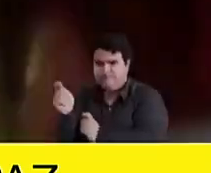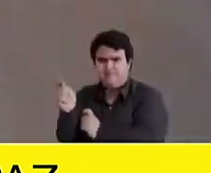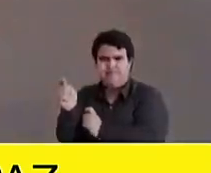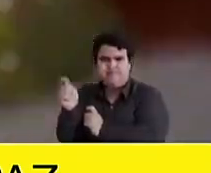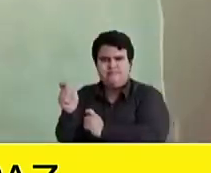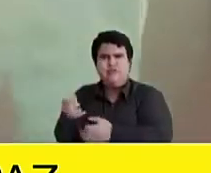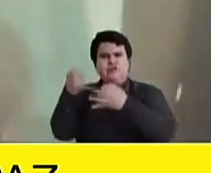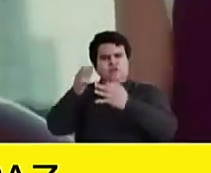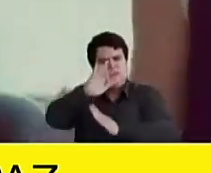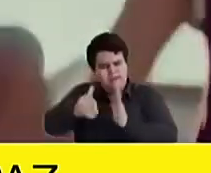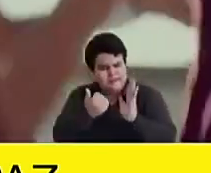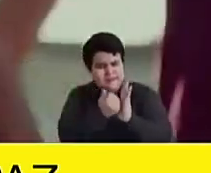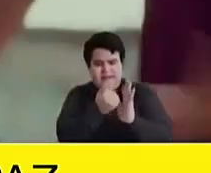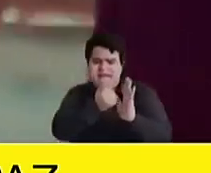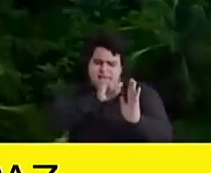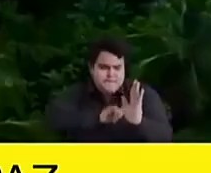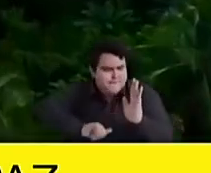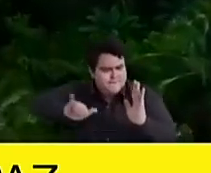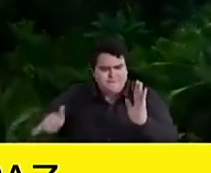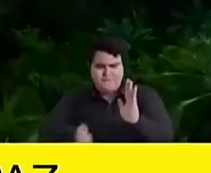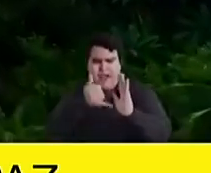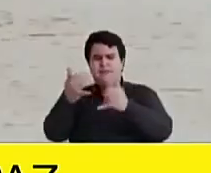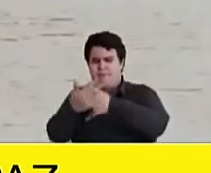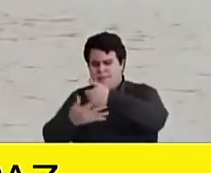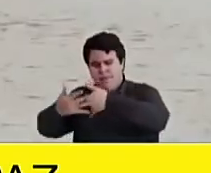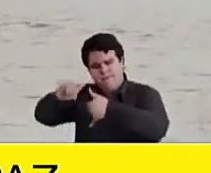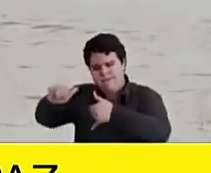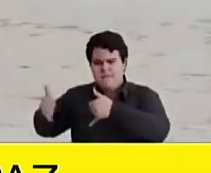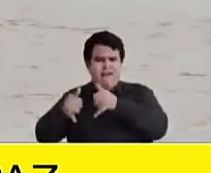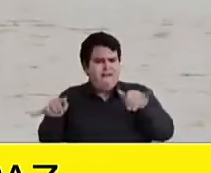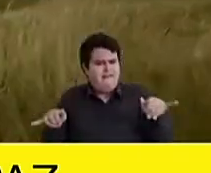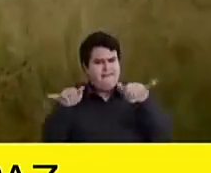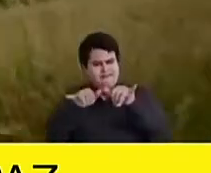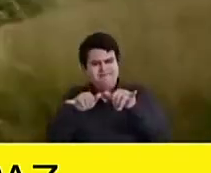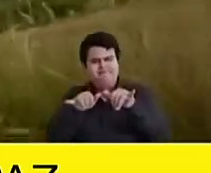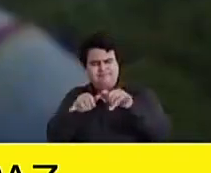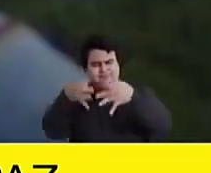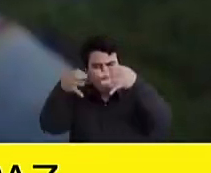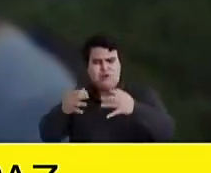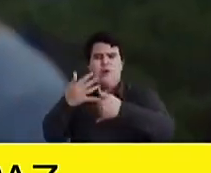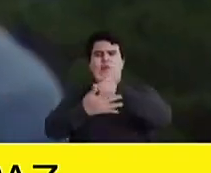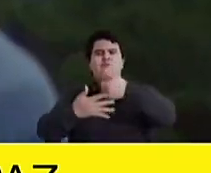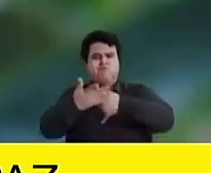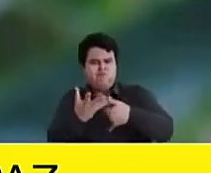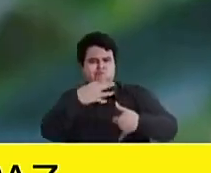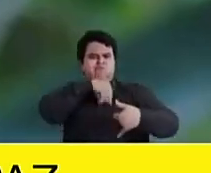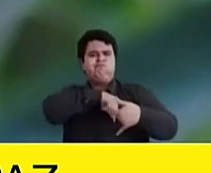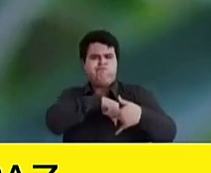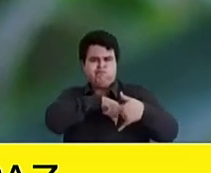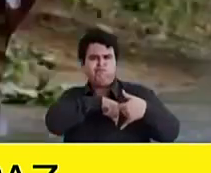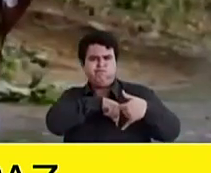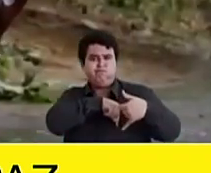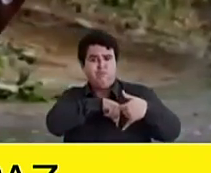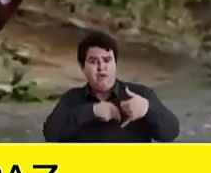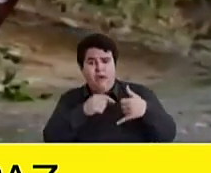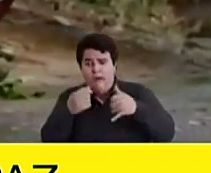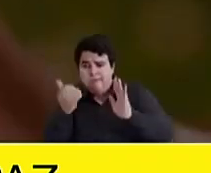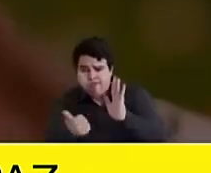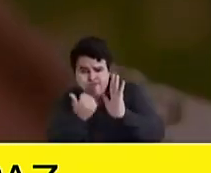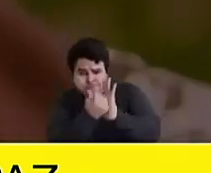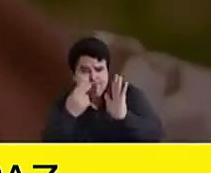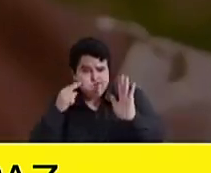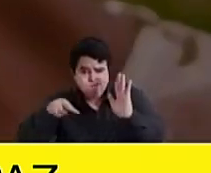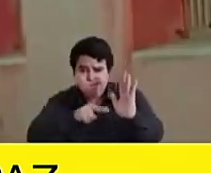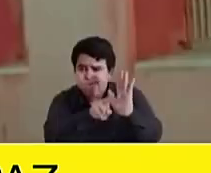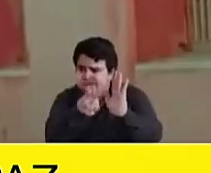un consumo responsable, porque lo que se trata de este sello también es que las personas que estamos comprometidas con el desarrollo de la paz